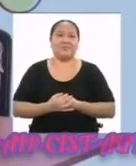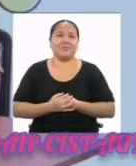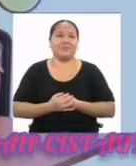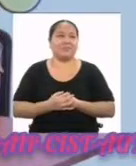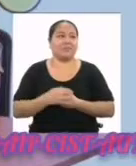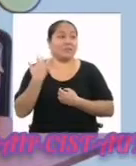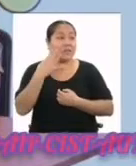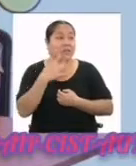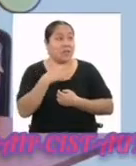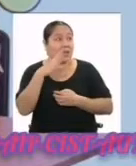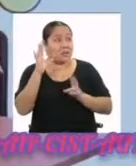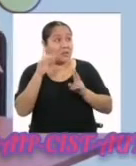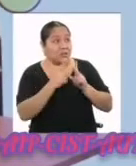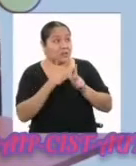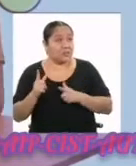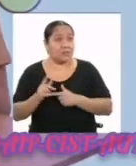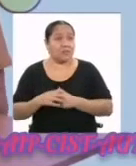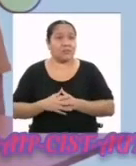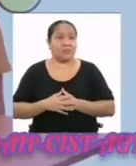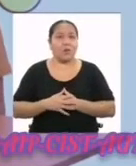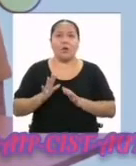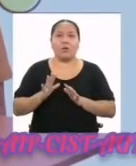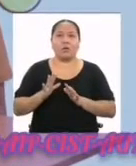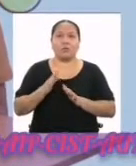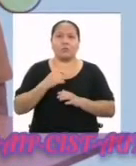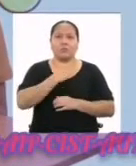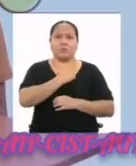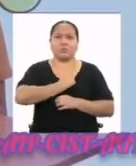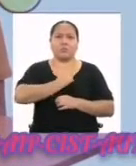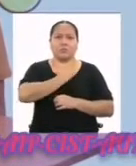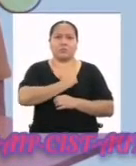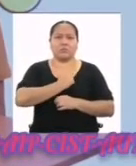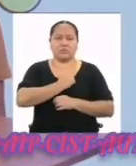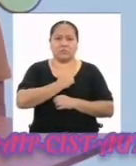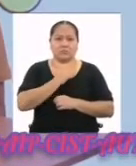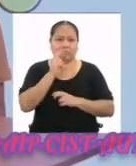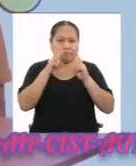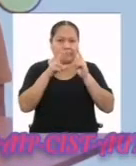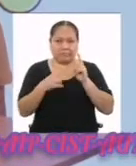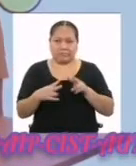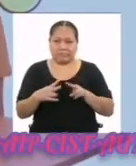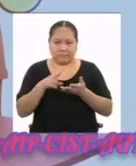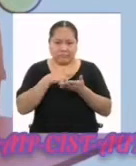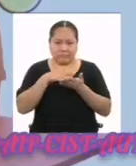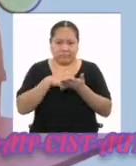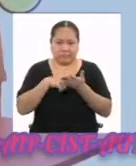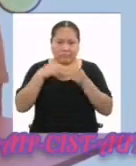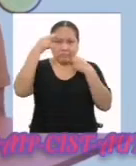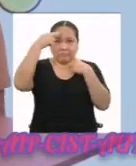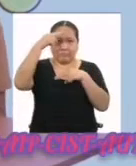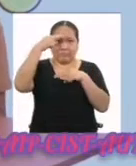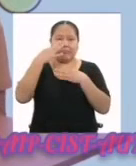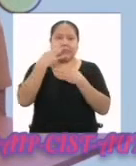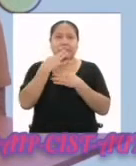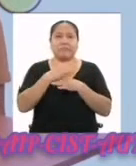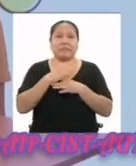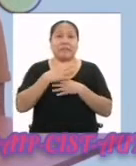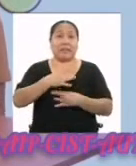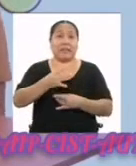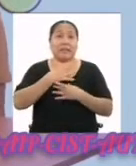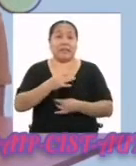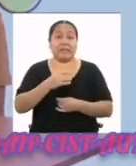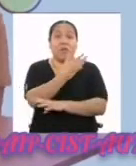Jonathan, ya estamos al aire. Uy, lo siento, me quedé pegado leyendo una noticia bien interesante sobre los bosques del